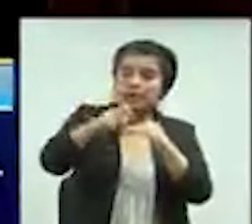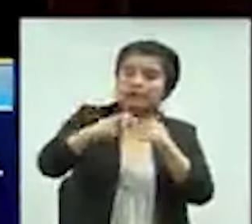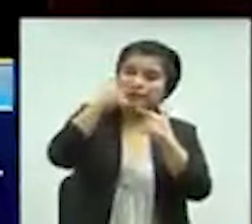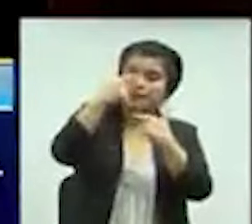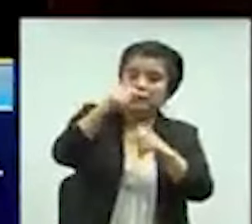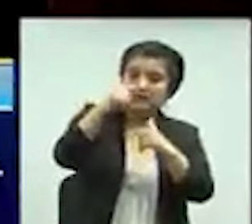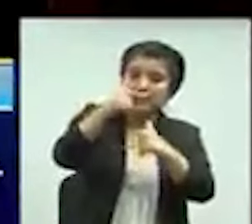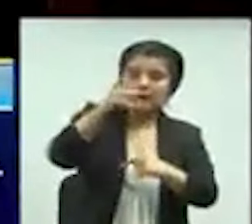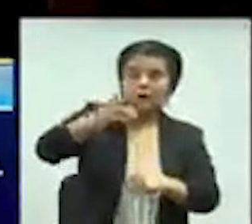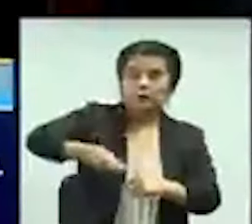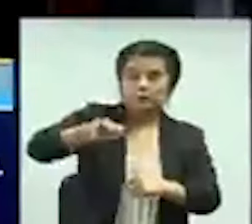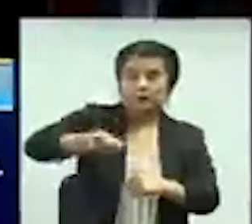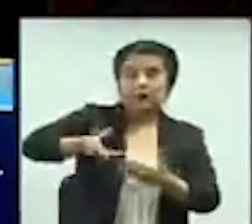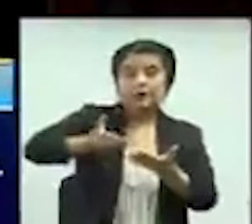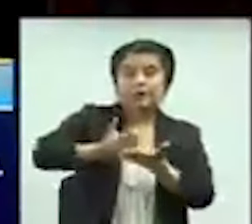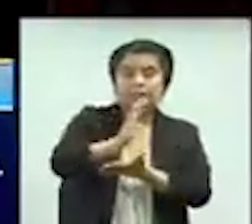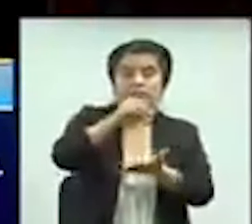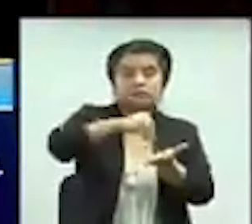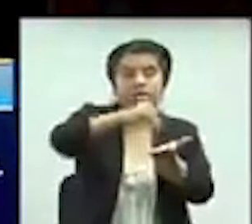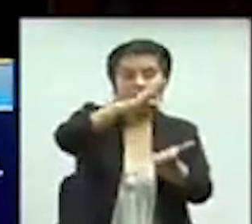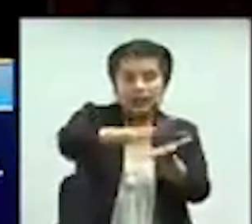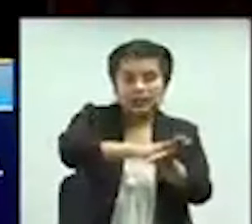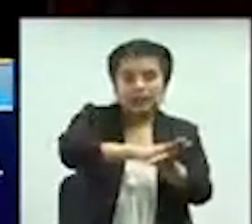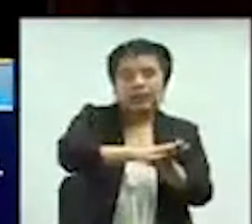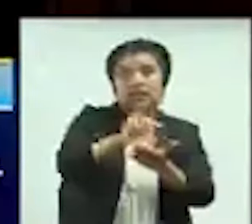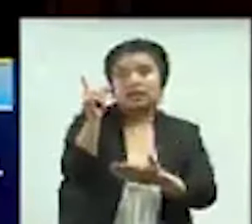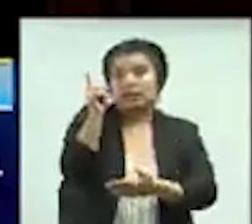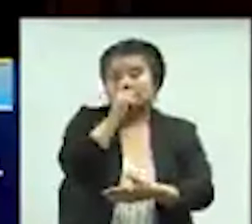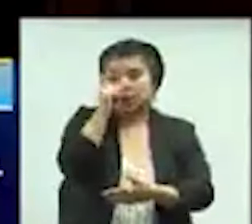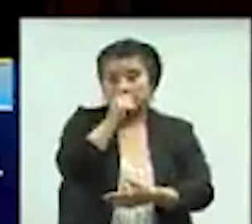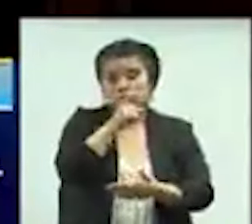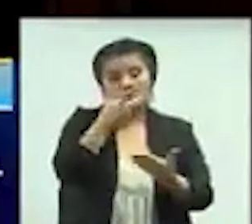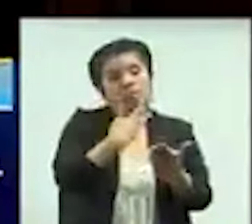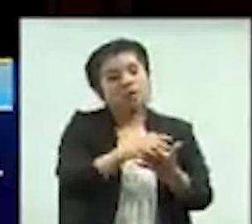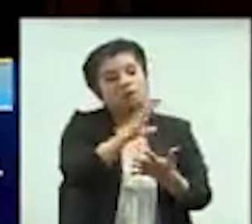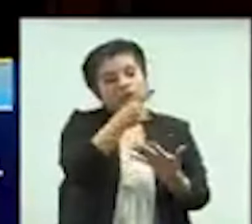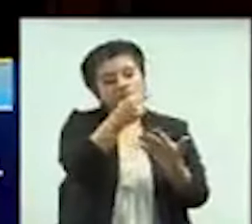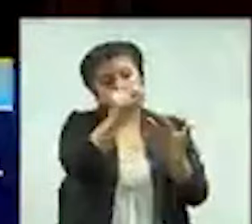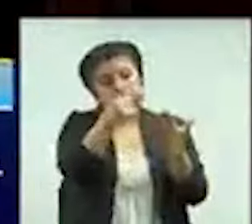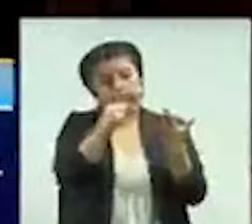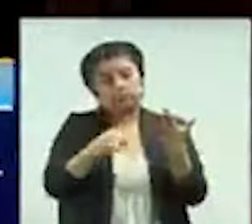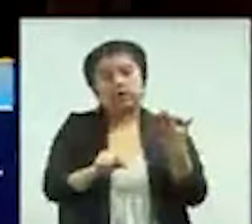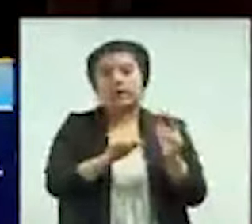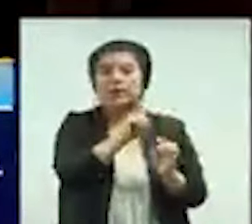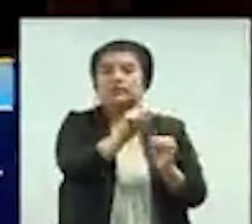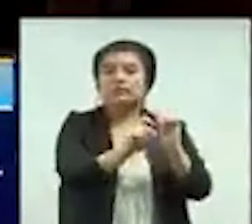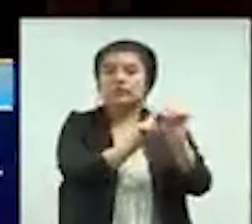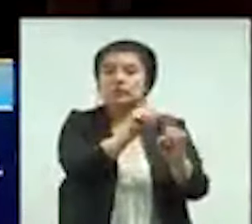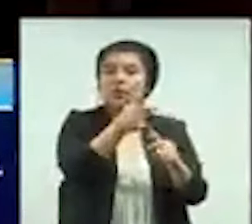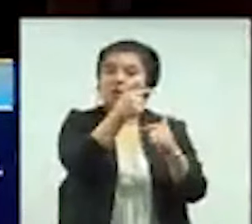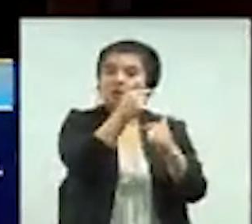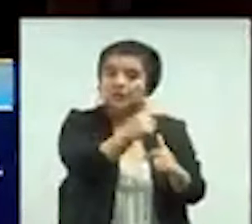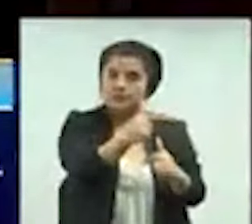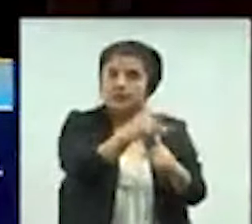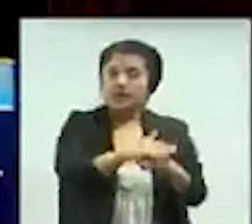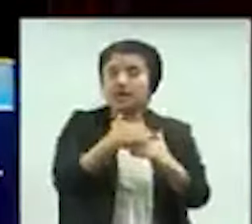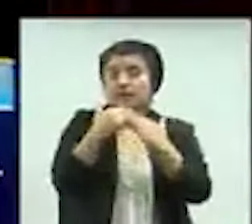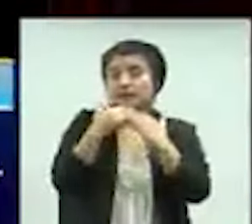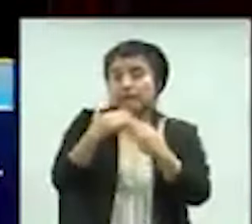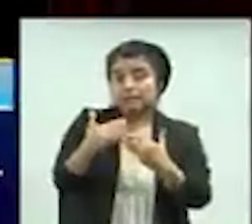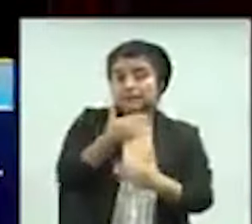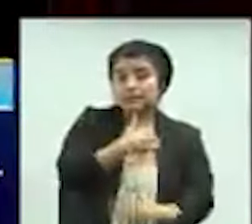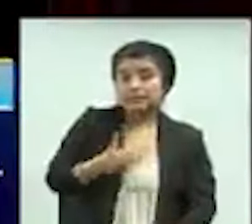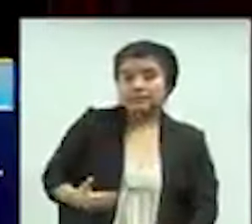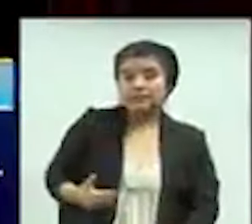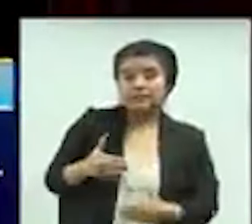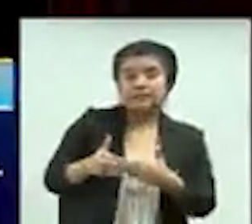los diputados el derecho de interpelar ni tampoco calificar las preguntas o restringirlas. Gracias,